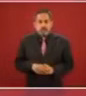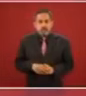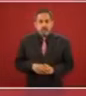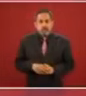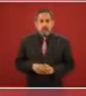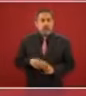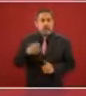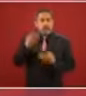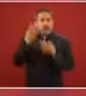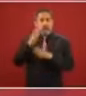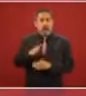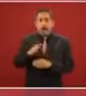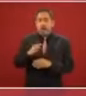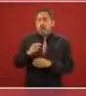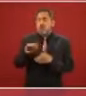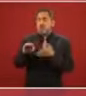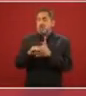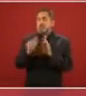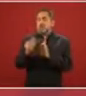sucursales bancarias